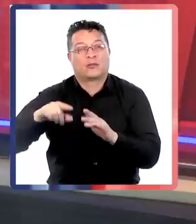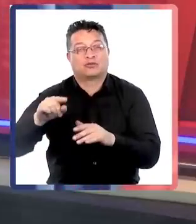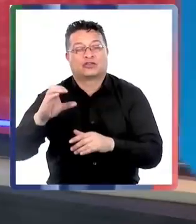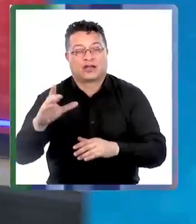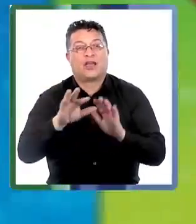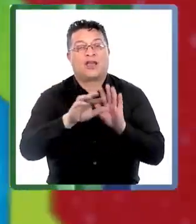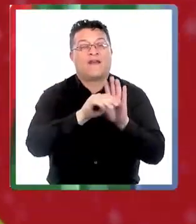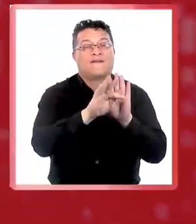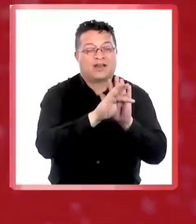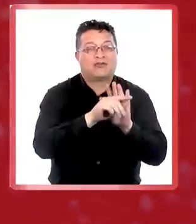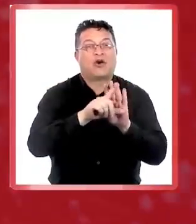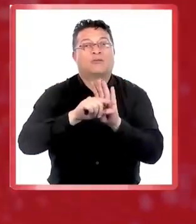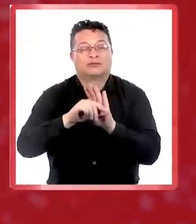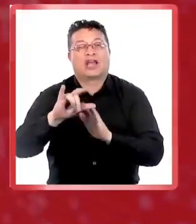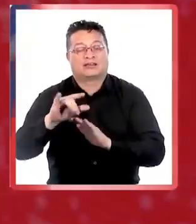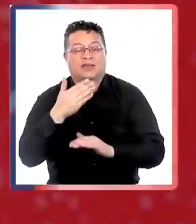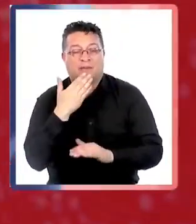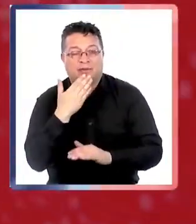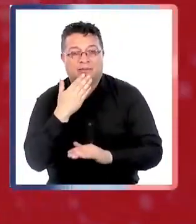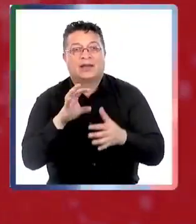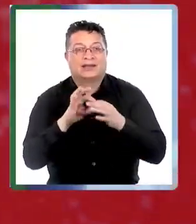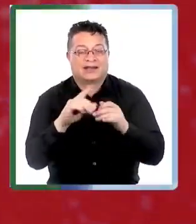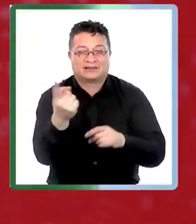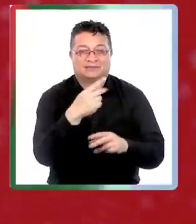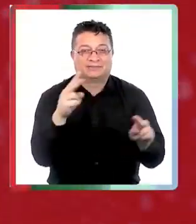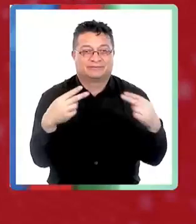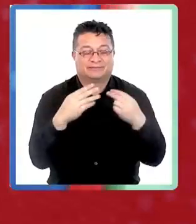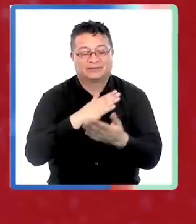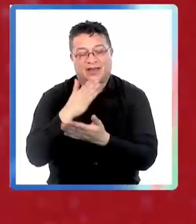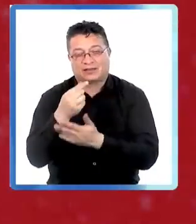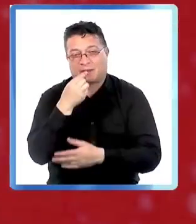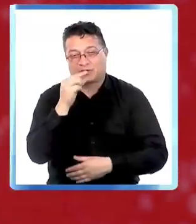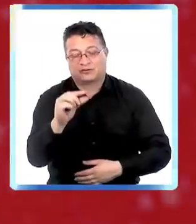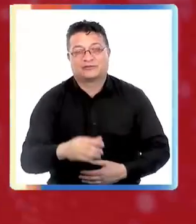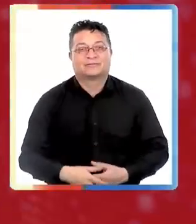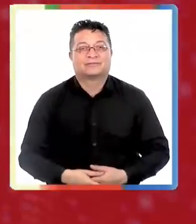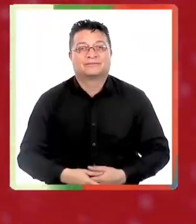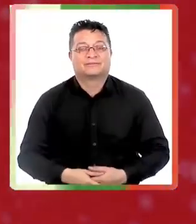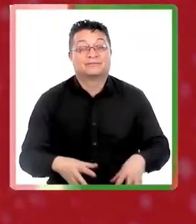Facebook, en Twitter y en Instagram. Gracias por acompañarnos y hasta pronto.